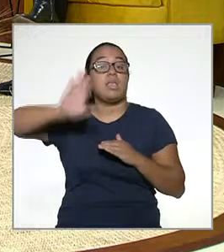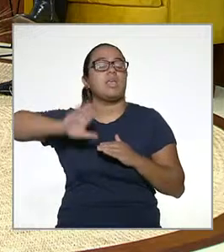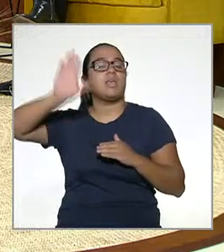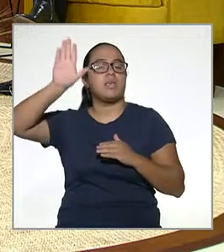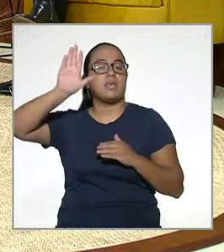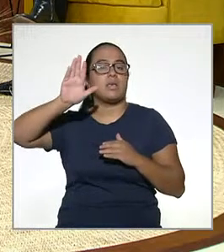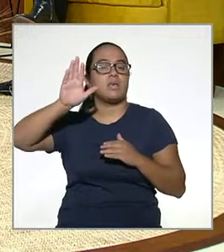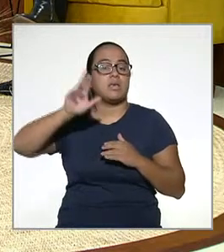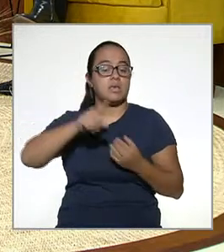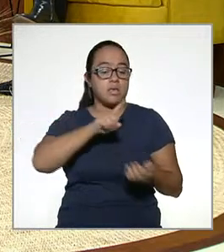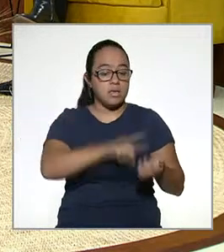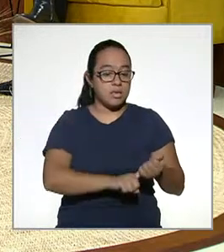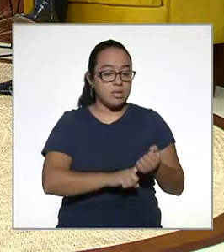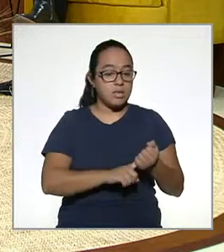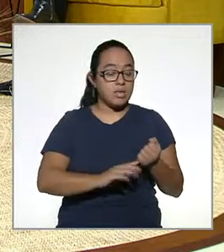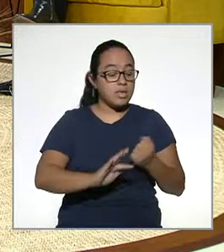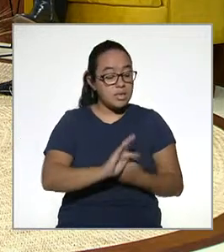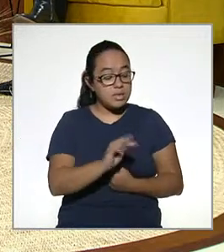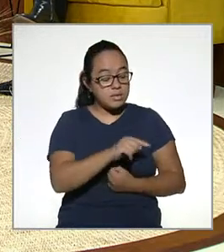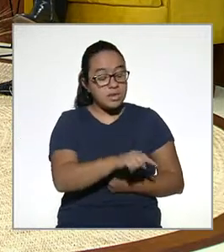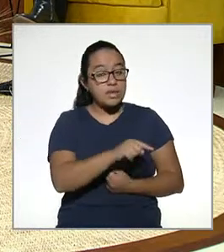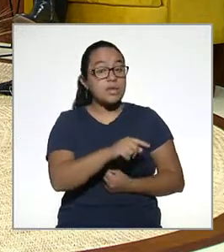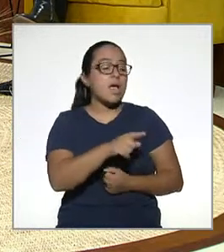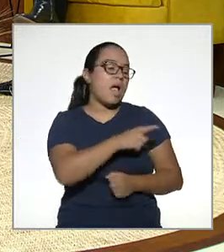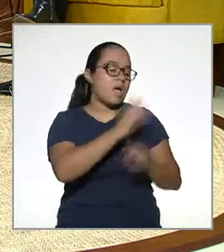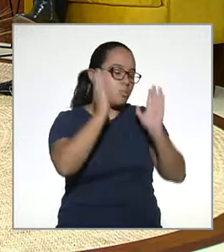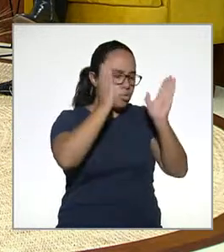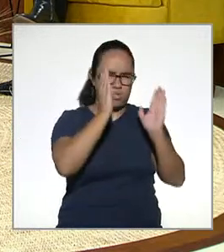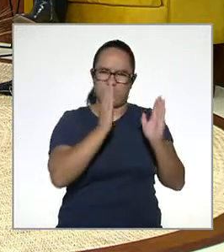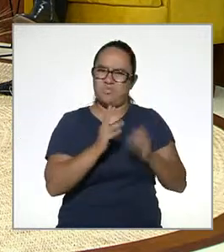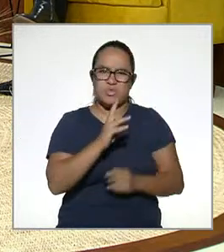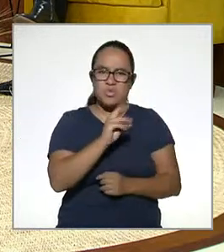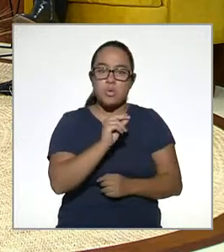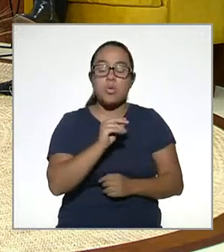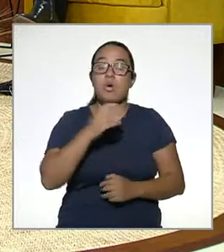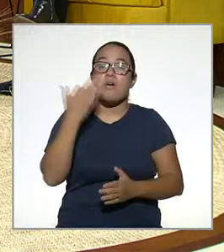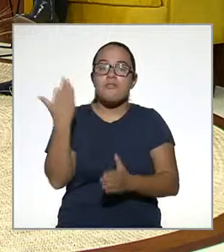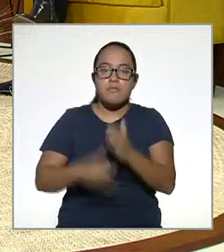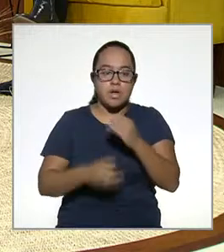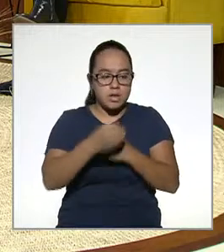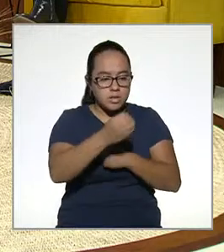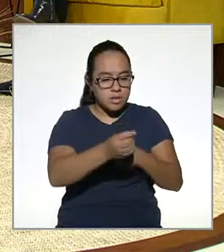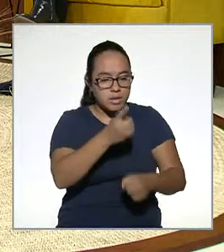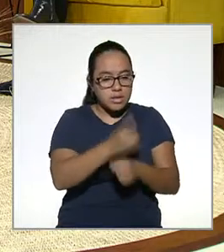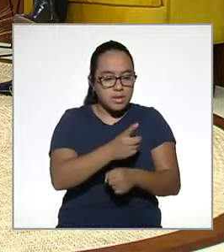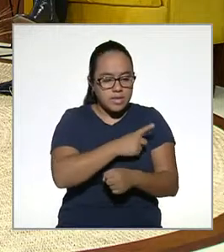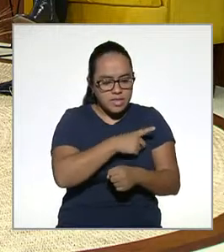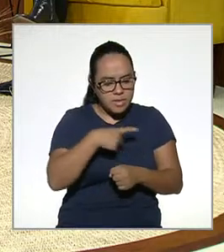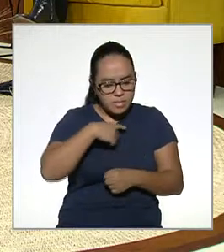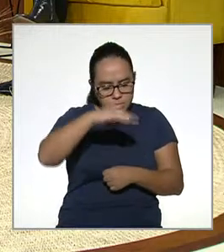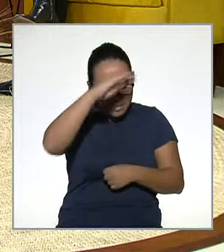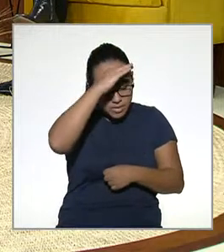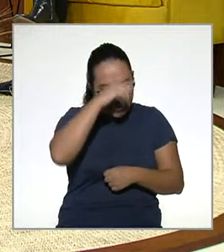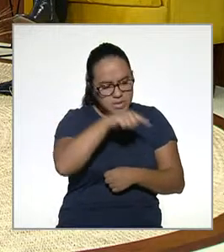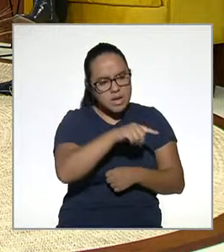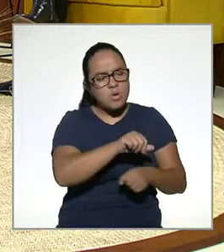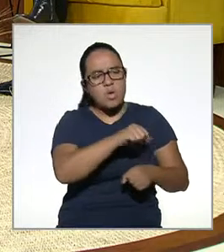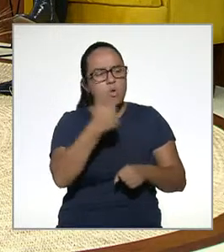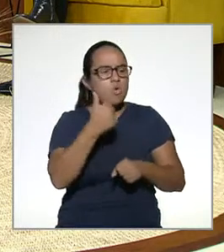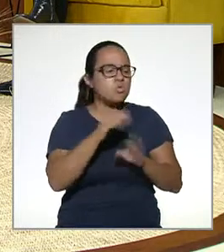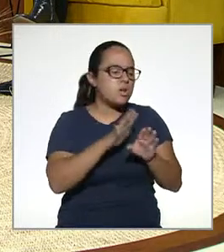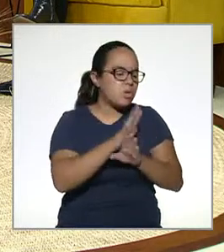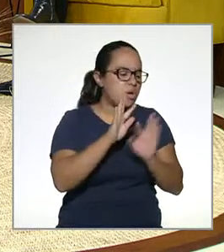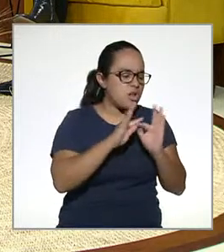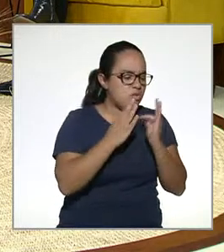se... Ajá, exacto, ni siquiera se les da la oportunidad de ver otras maneras en que puedan participar, ¿no?